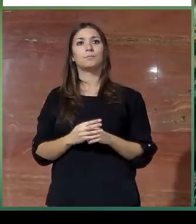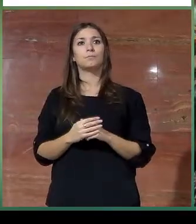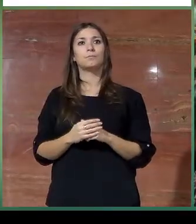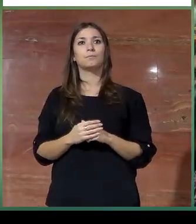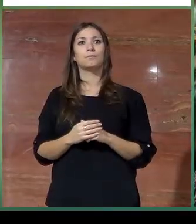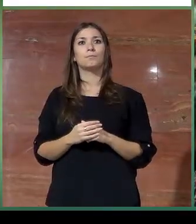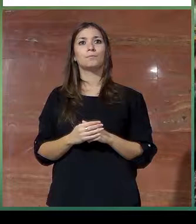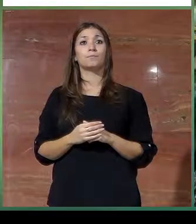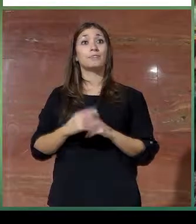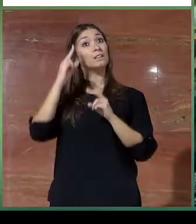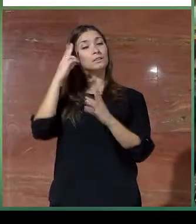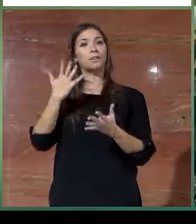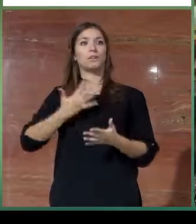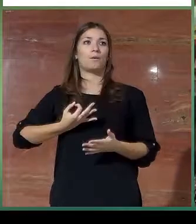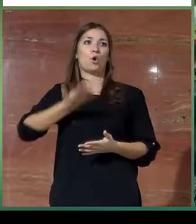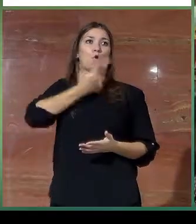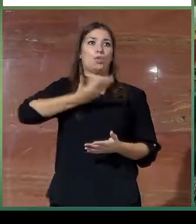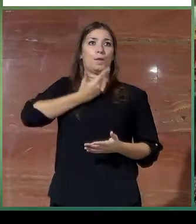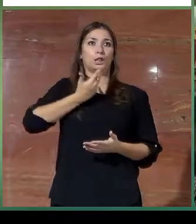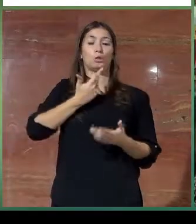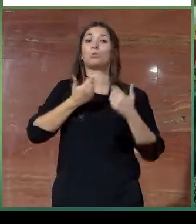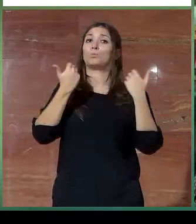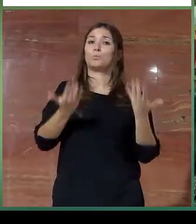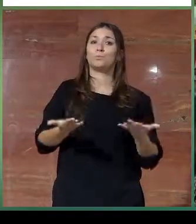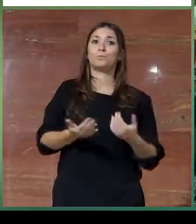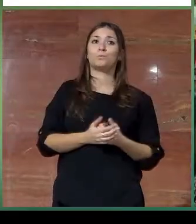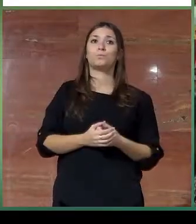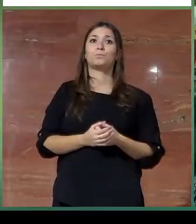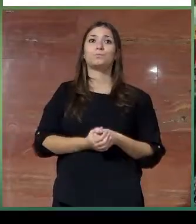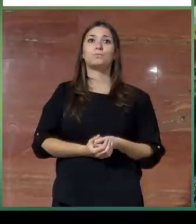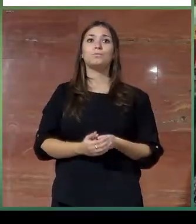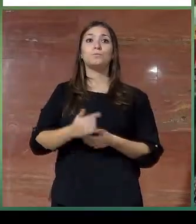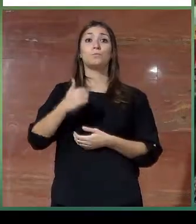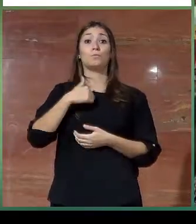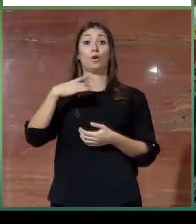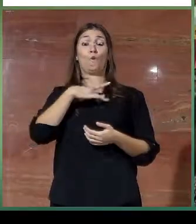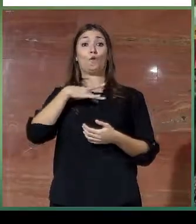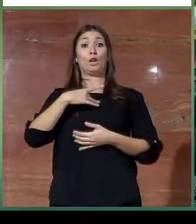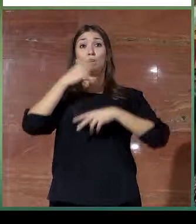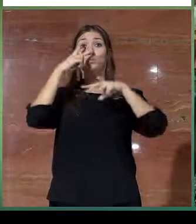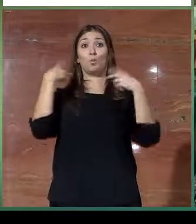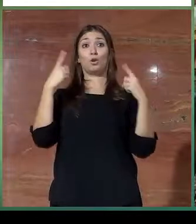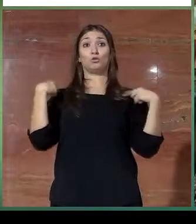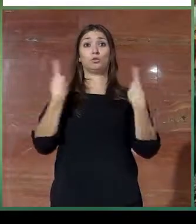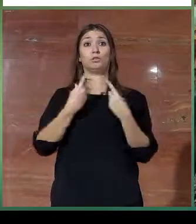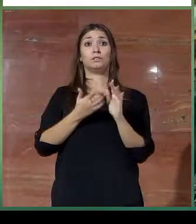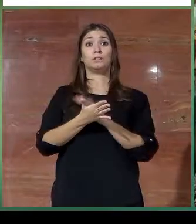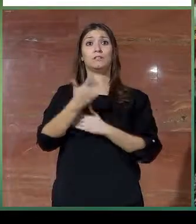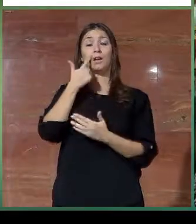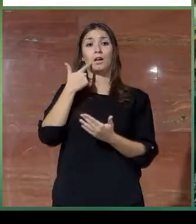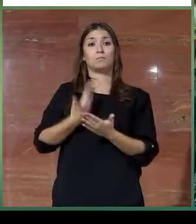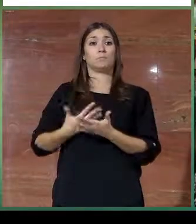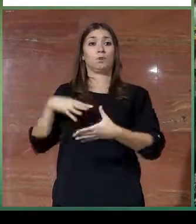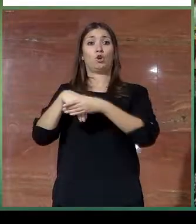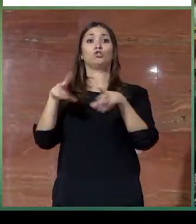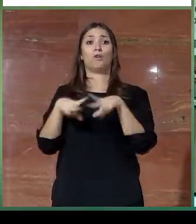de conocimiento. Por lo tanto, como los funcionarios públicos somos una garantía para la sociedad